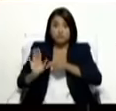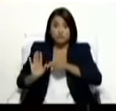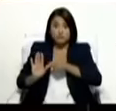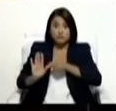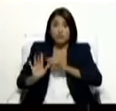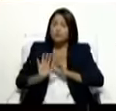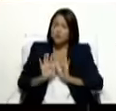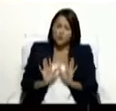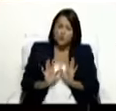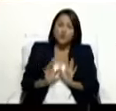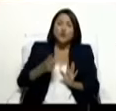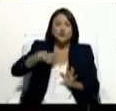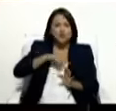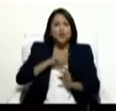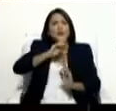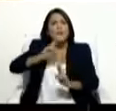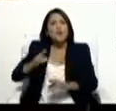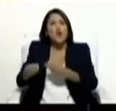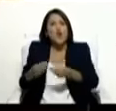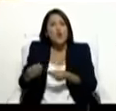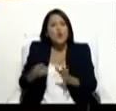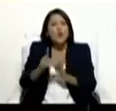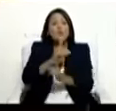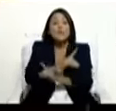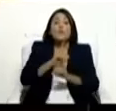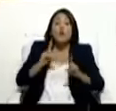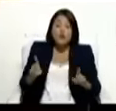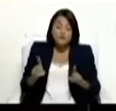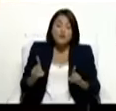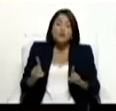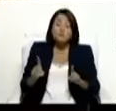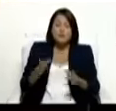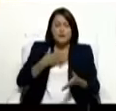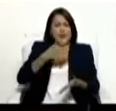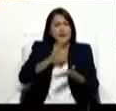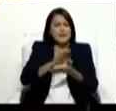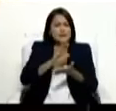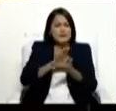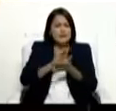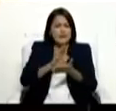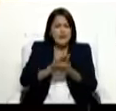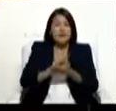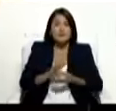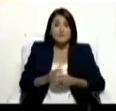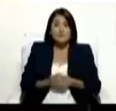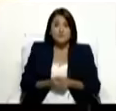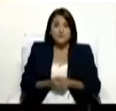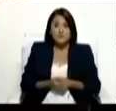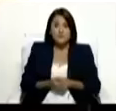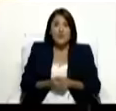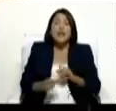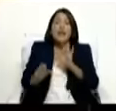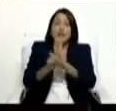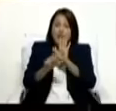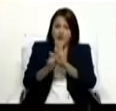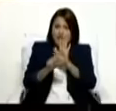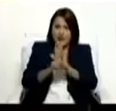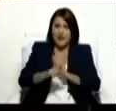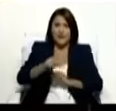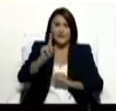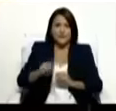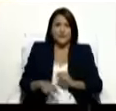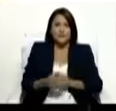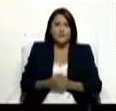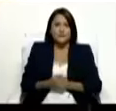manera democrática, de manera pacífica, de manera legal,